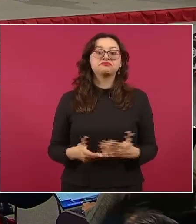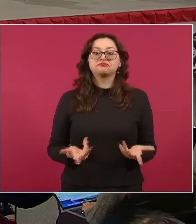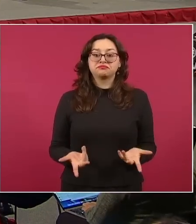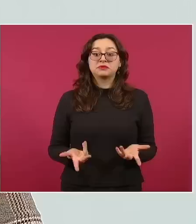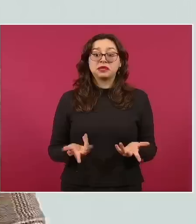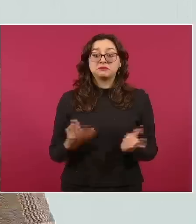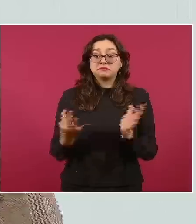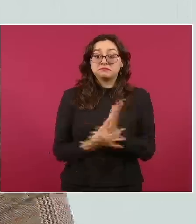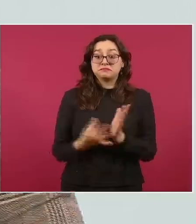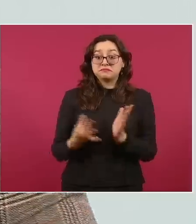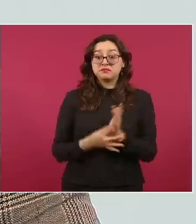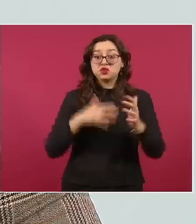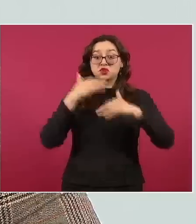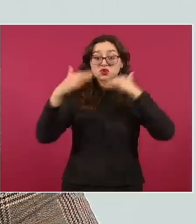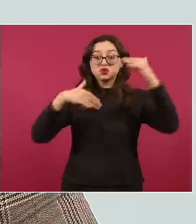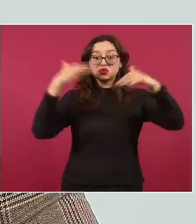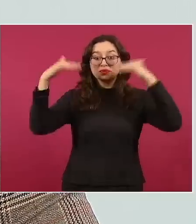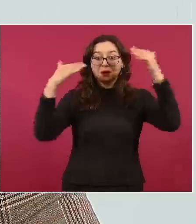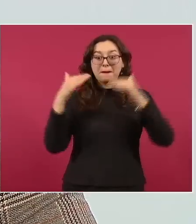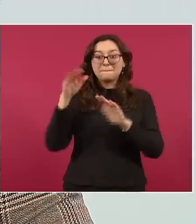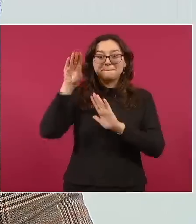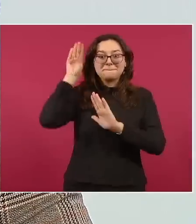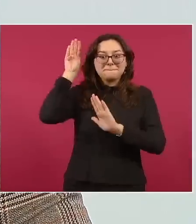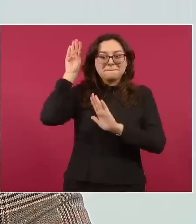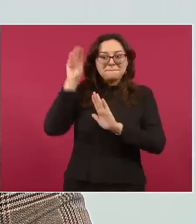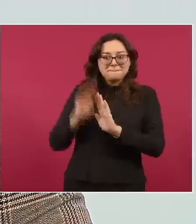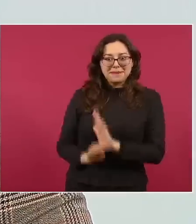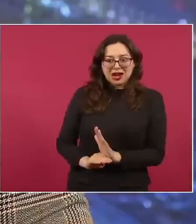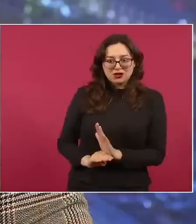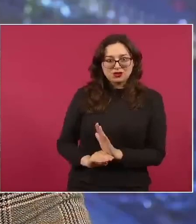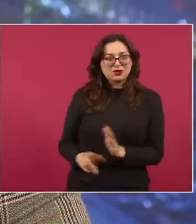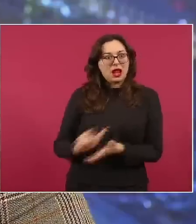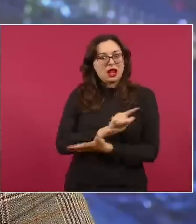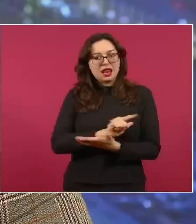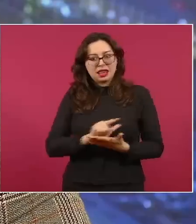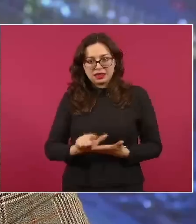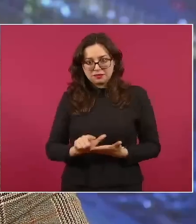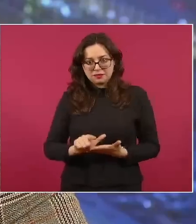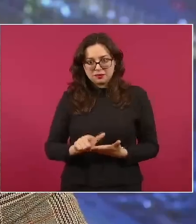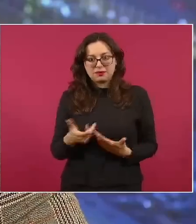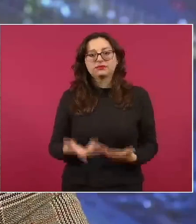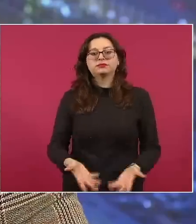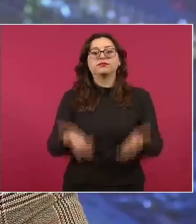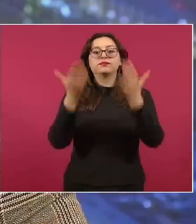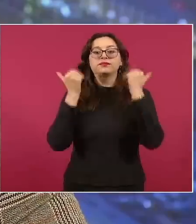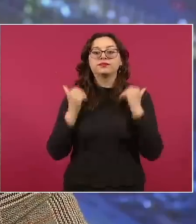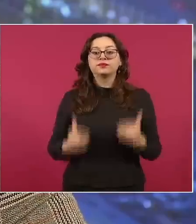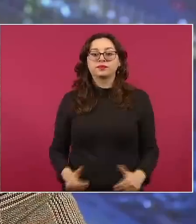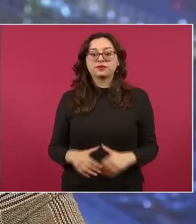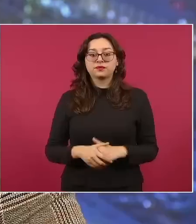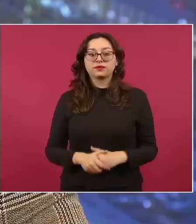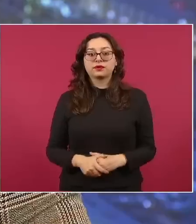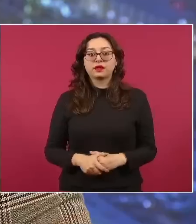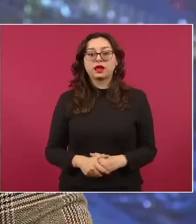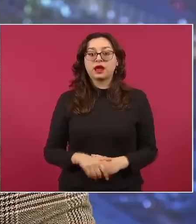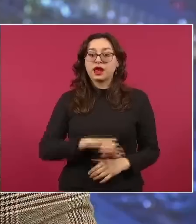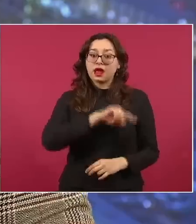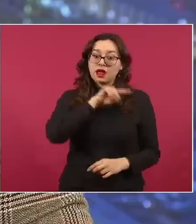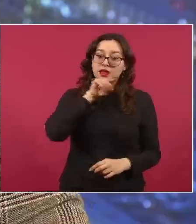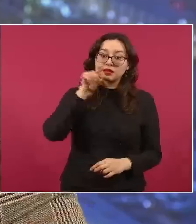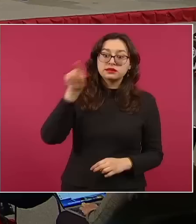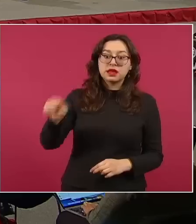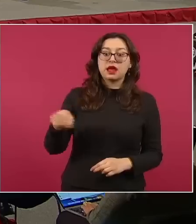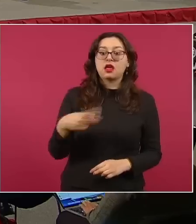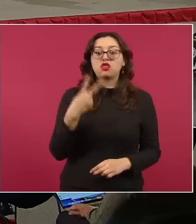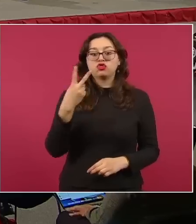azufre. En la refinería Olmeca de Dos Bocas, este es un proyecto de construcción, como